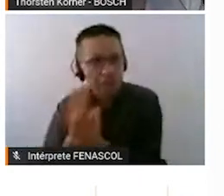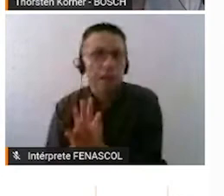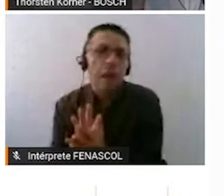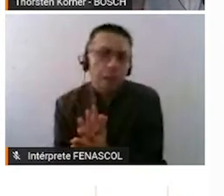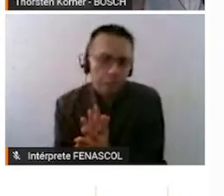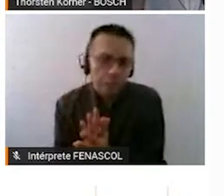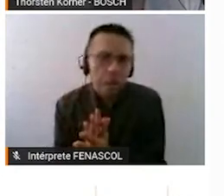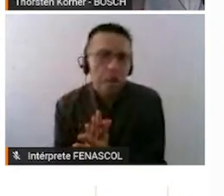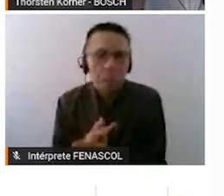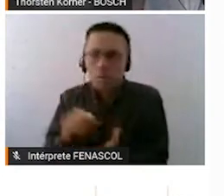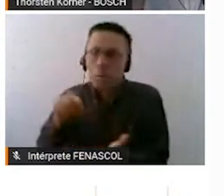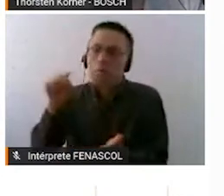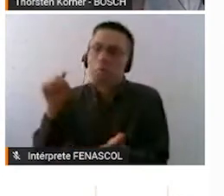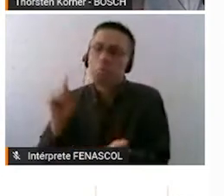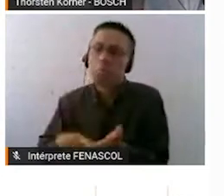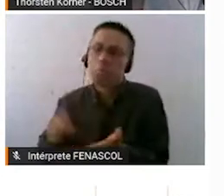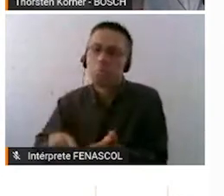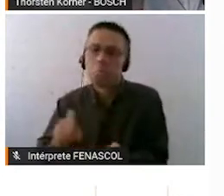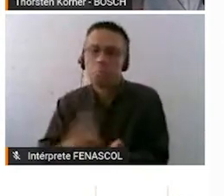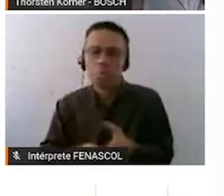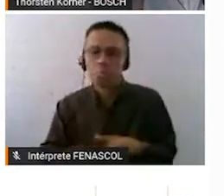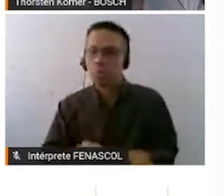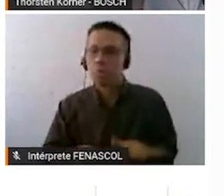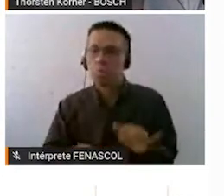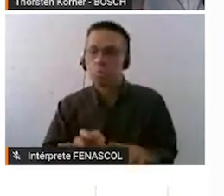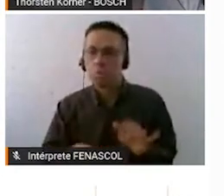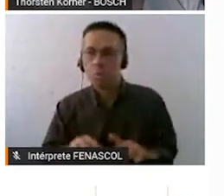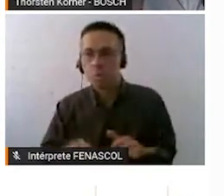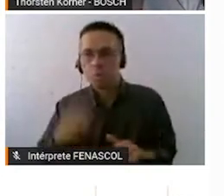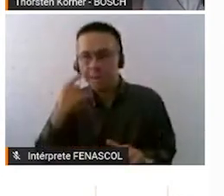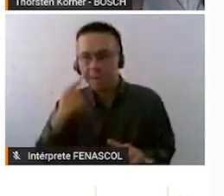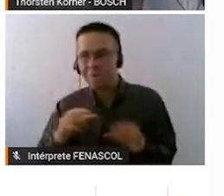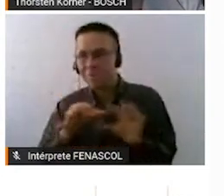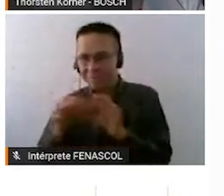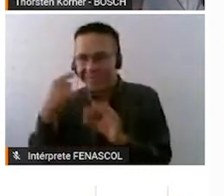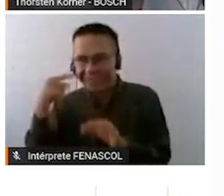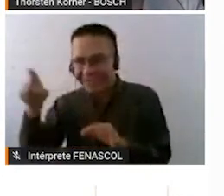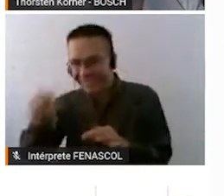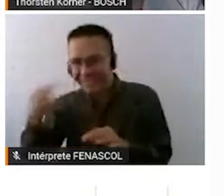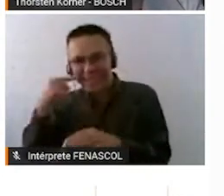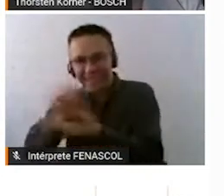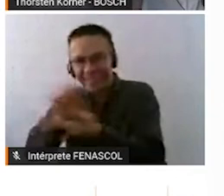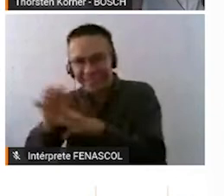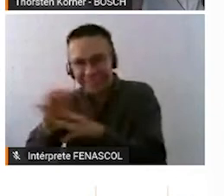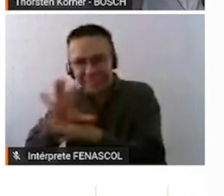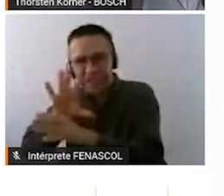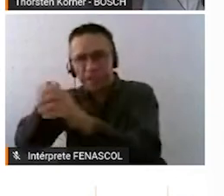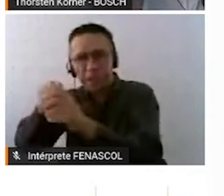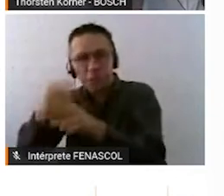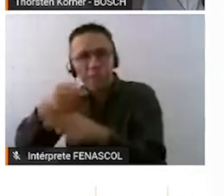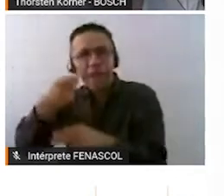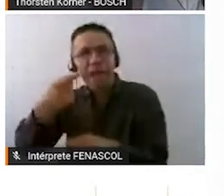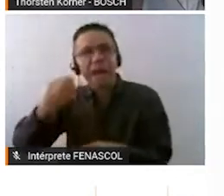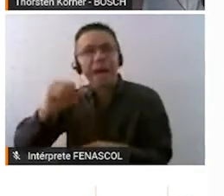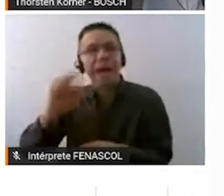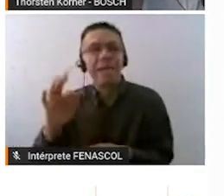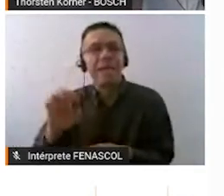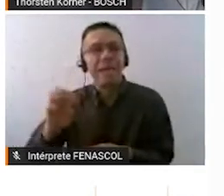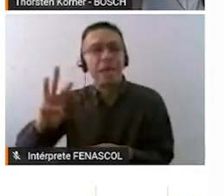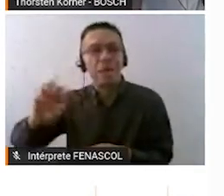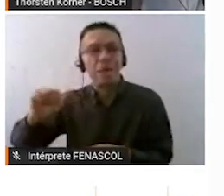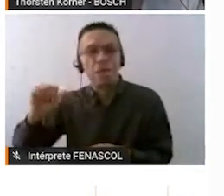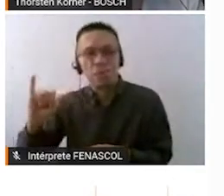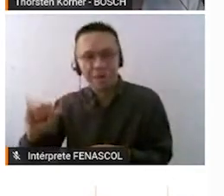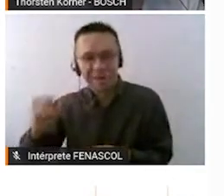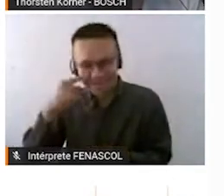conectar hacia una interfase, que la vemos aquí al medio, un gateway, como nosotros en Rexroth lo